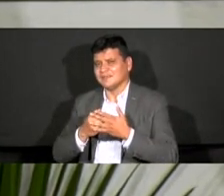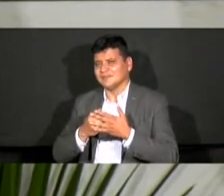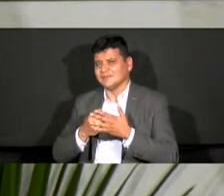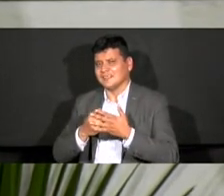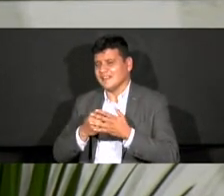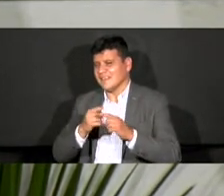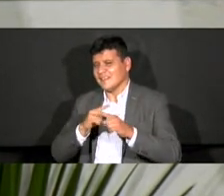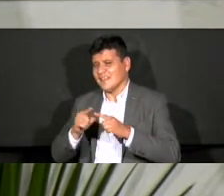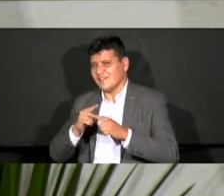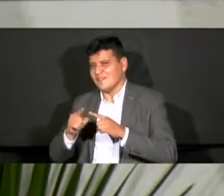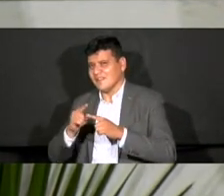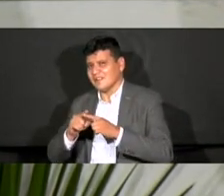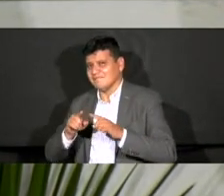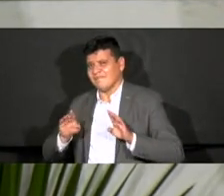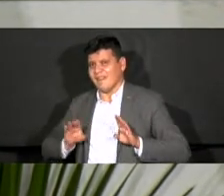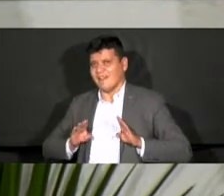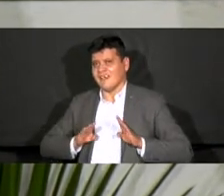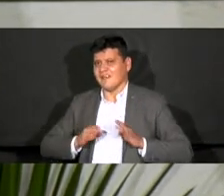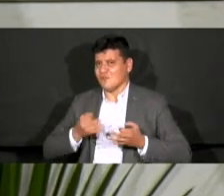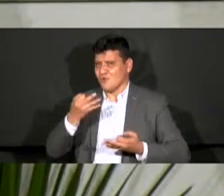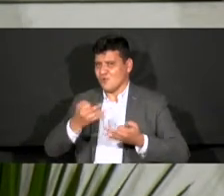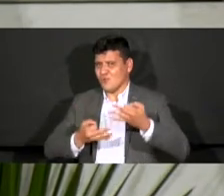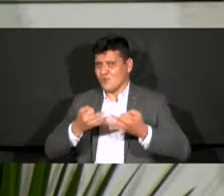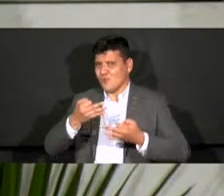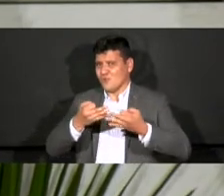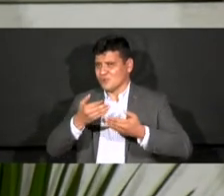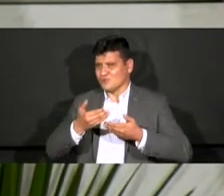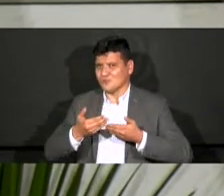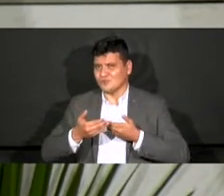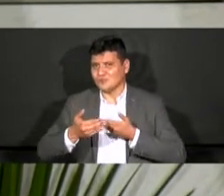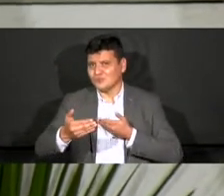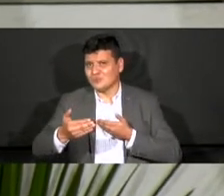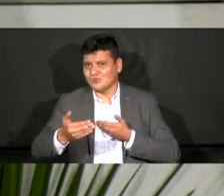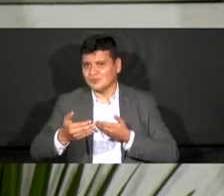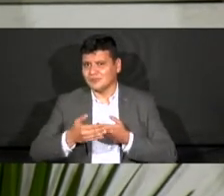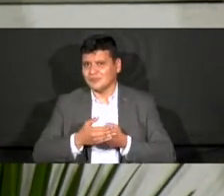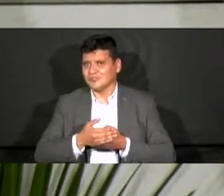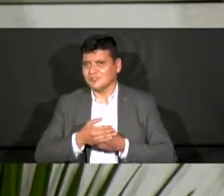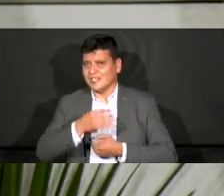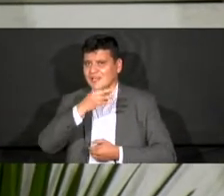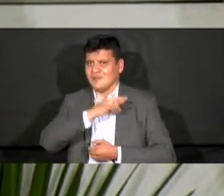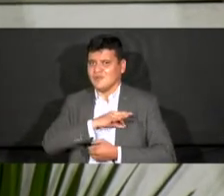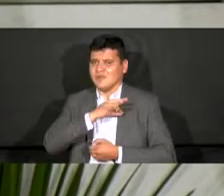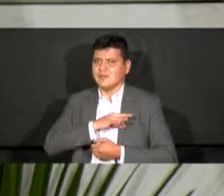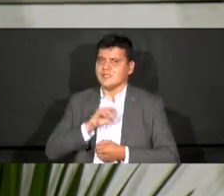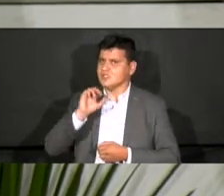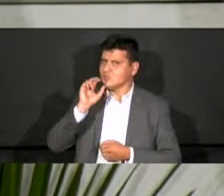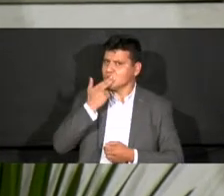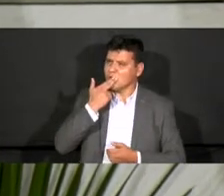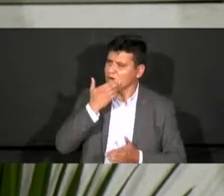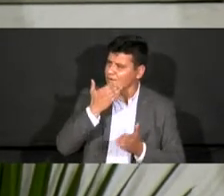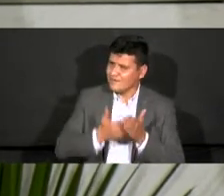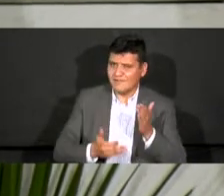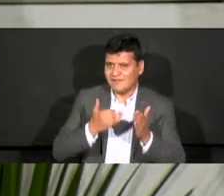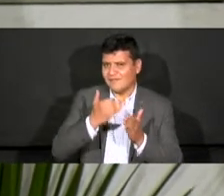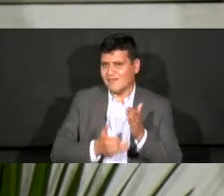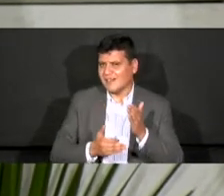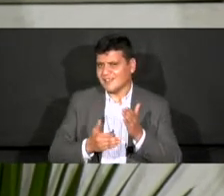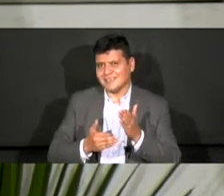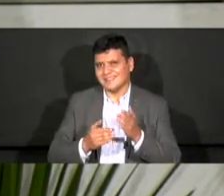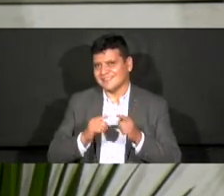gente demandan un mejor futuro para este querido estado. Sin duda, señora